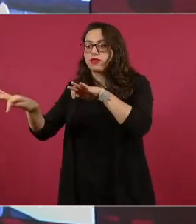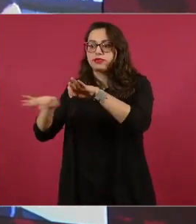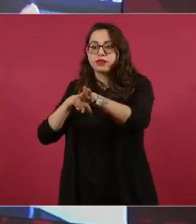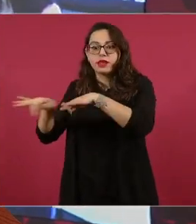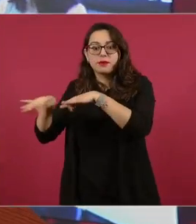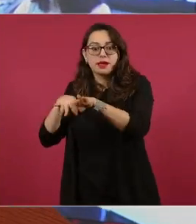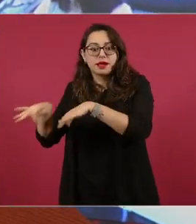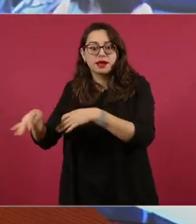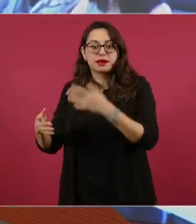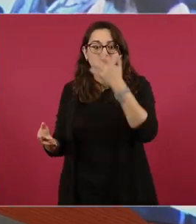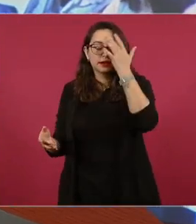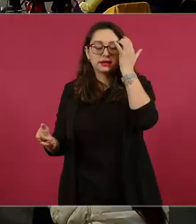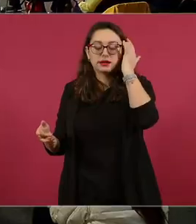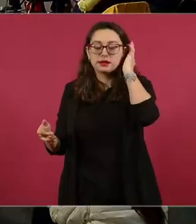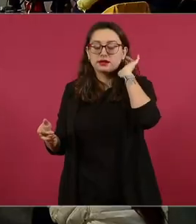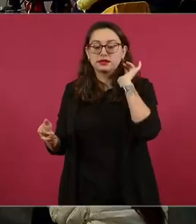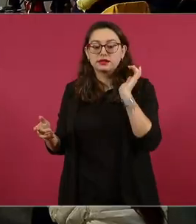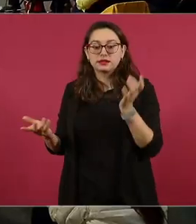ir